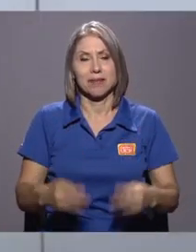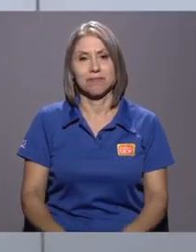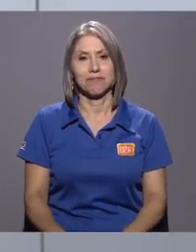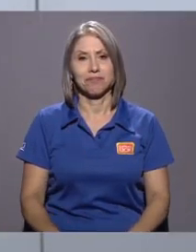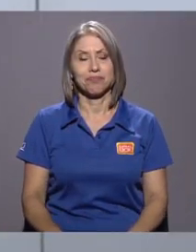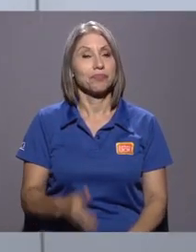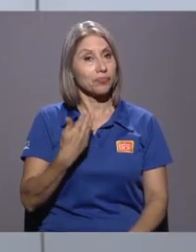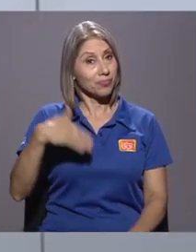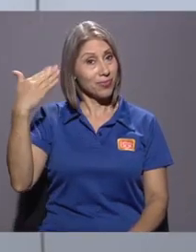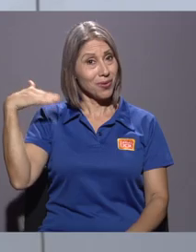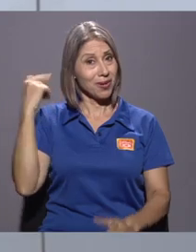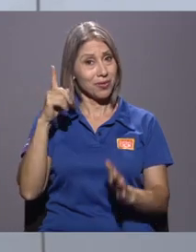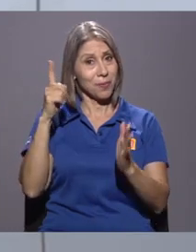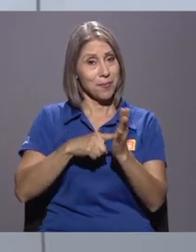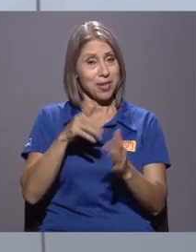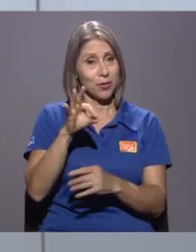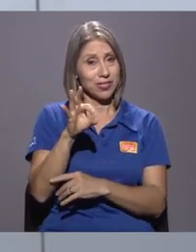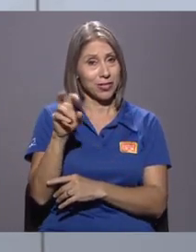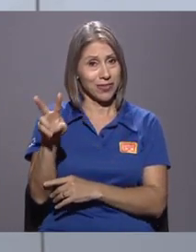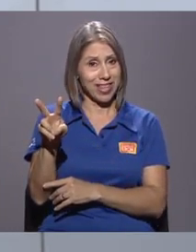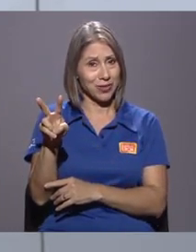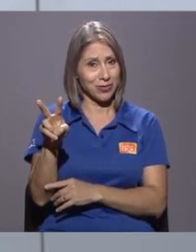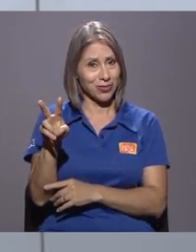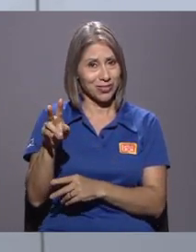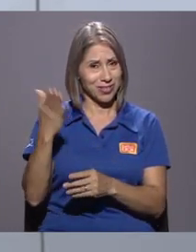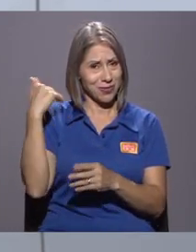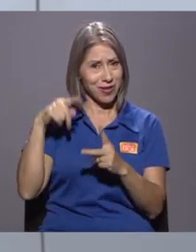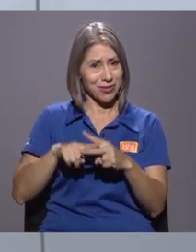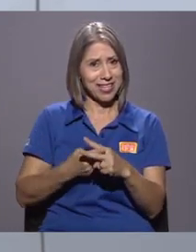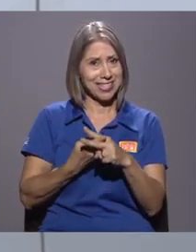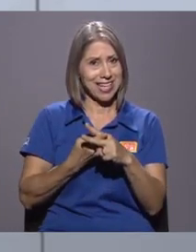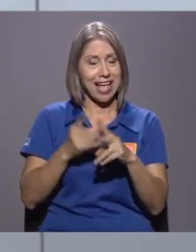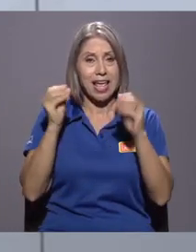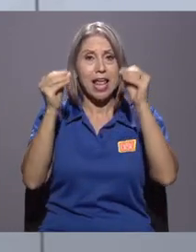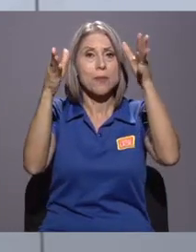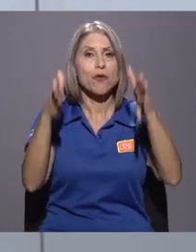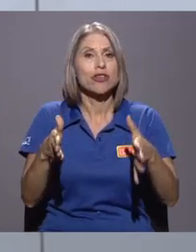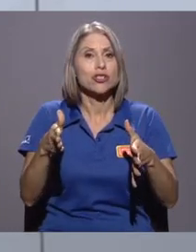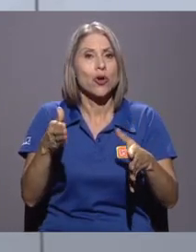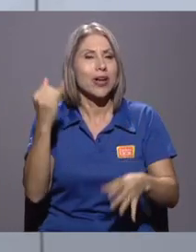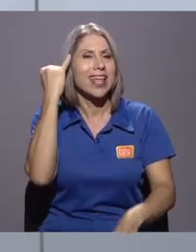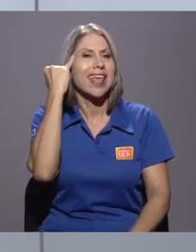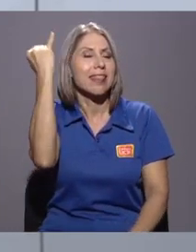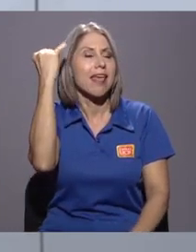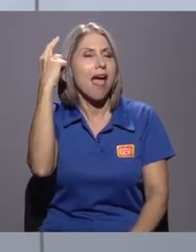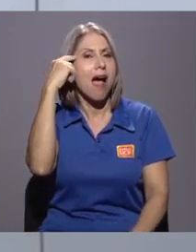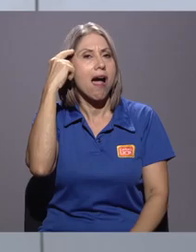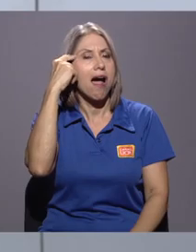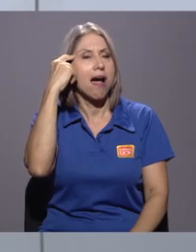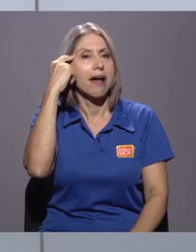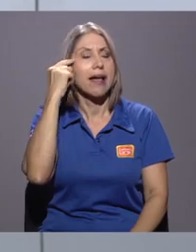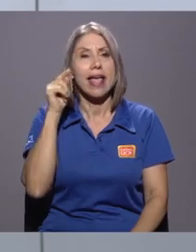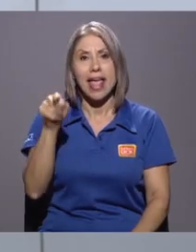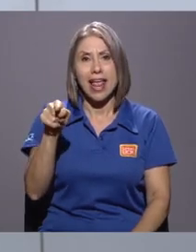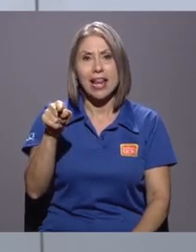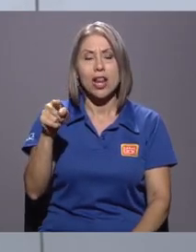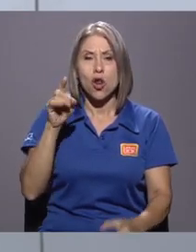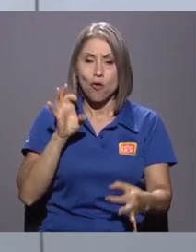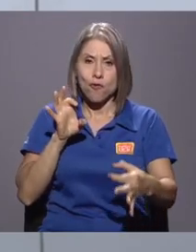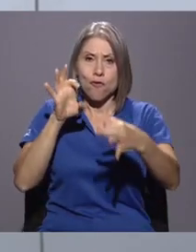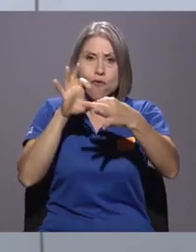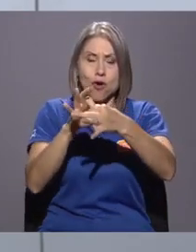cuando inicia en 1992 el profesor de la escuela que lo que lo idea lo enmarca en la semana de